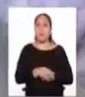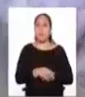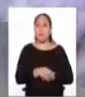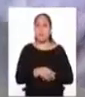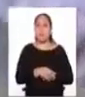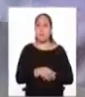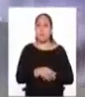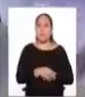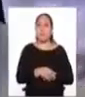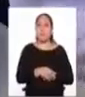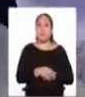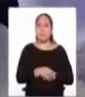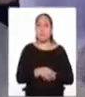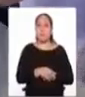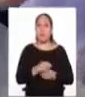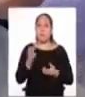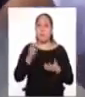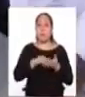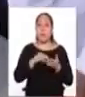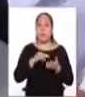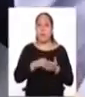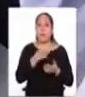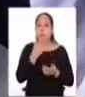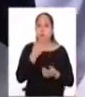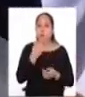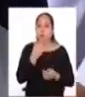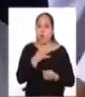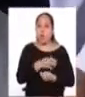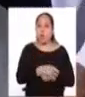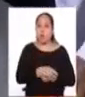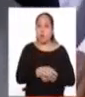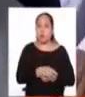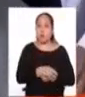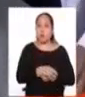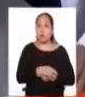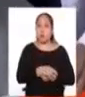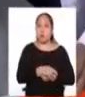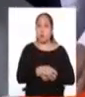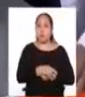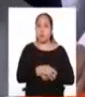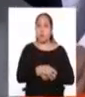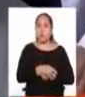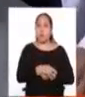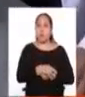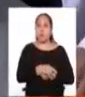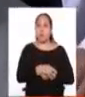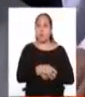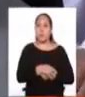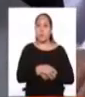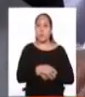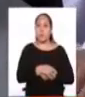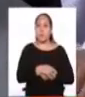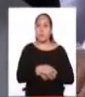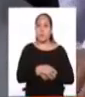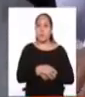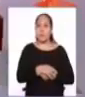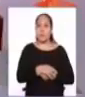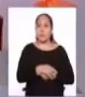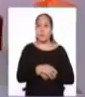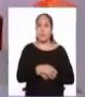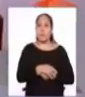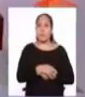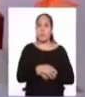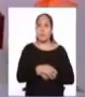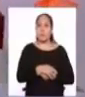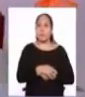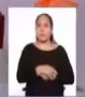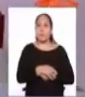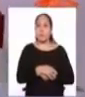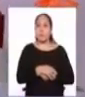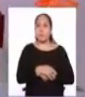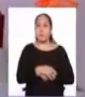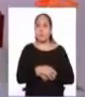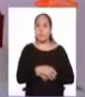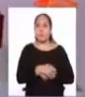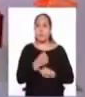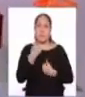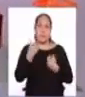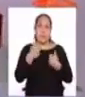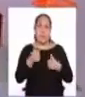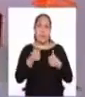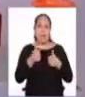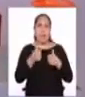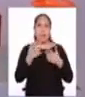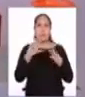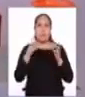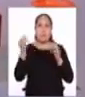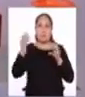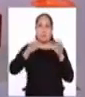Mm, Un poco más de colorante. sí. Unas cuantas gotitas más. Uy, Excelente. ya está.